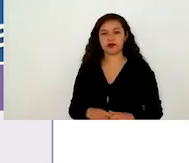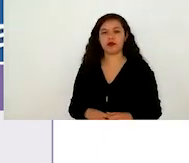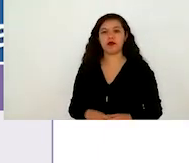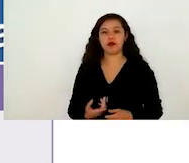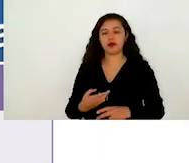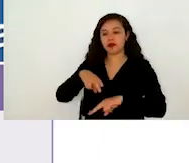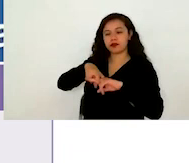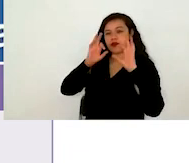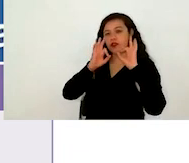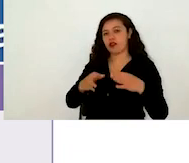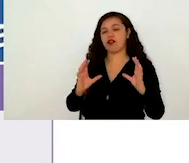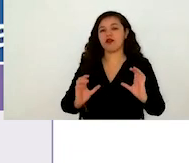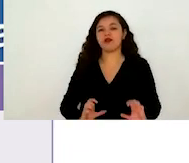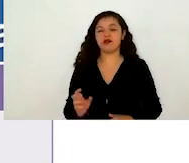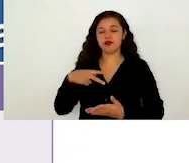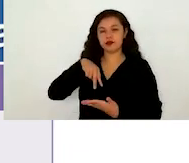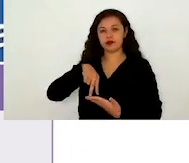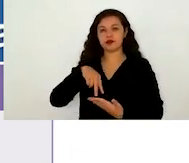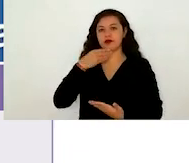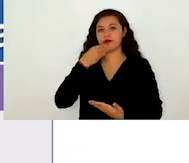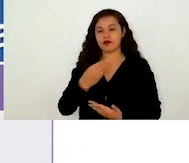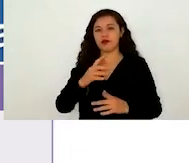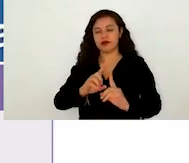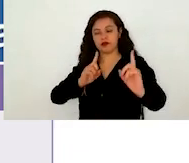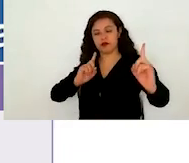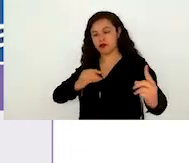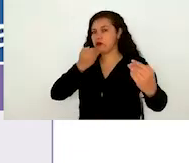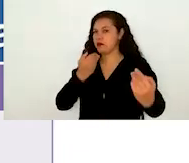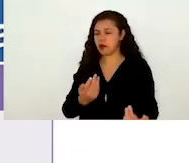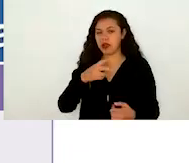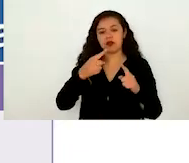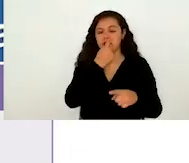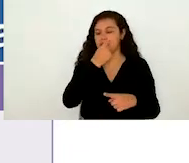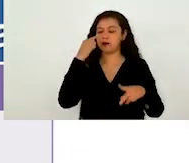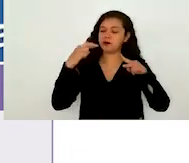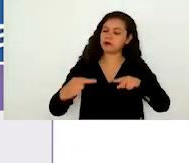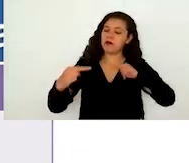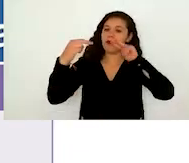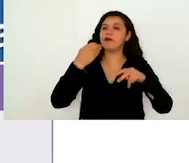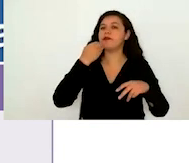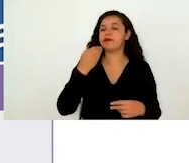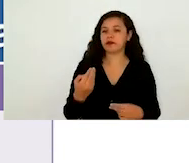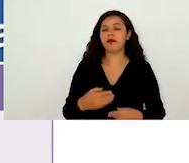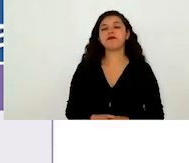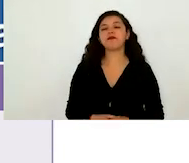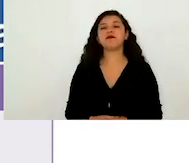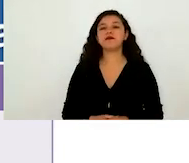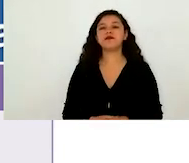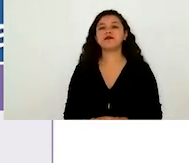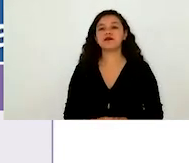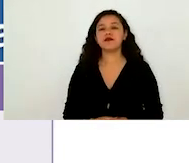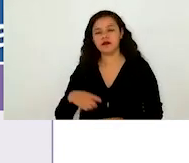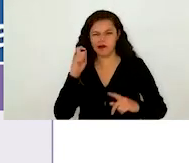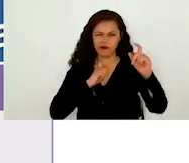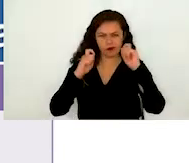cabeza y cuerpo derecho distancia prudente contacto visual mirar al frente a la otra persona gestos del